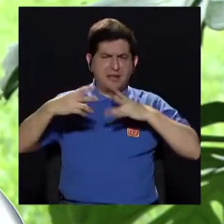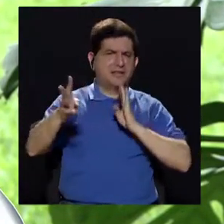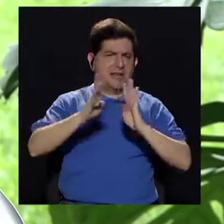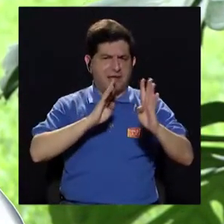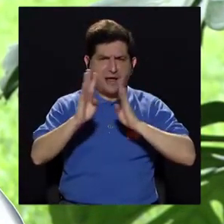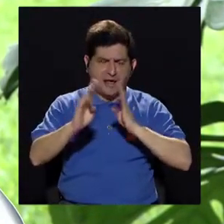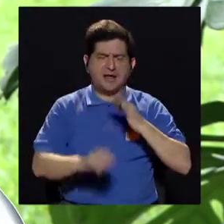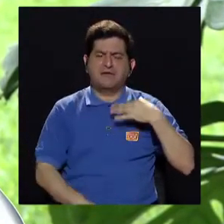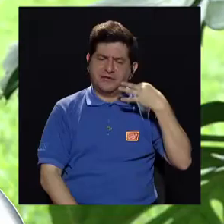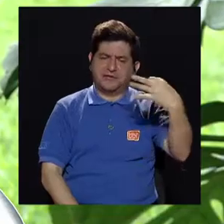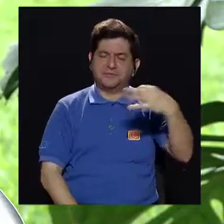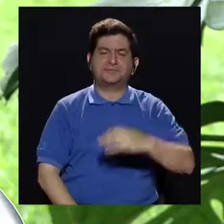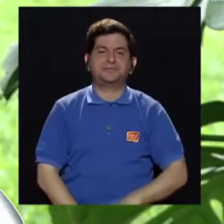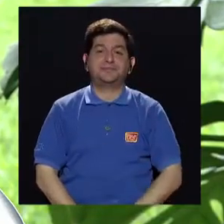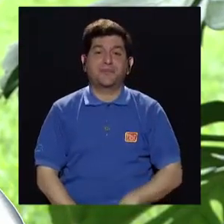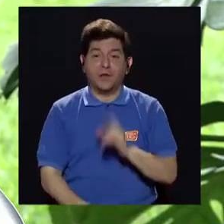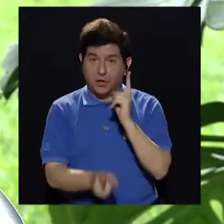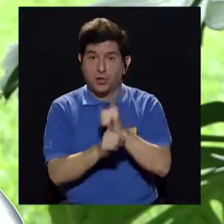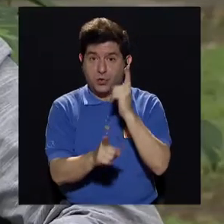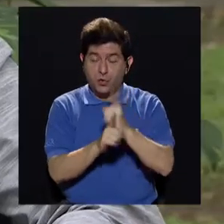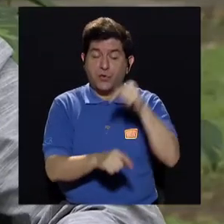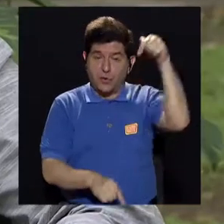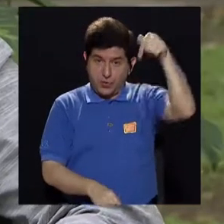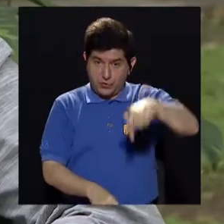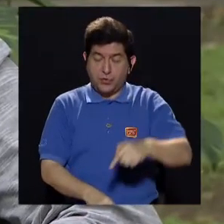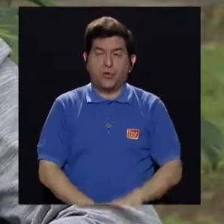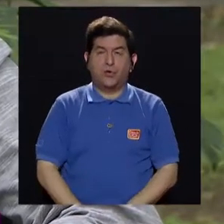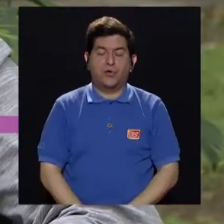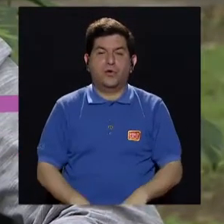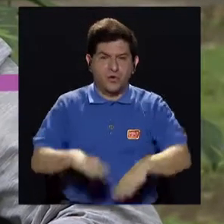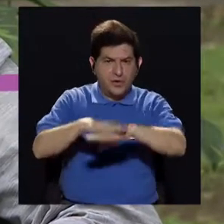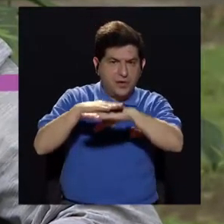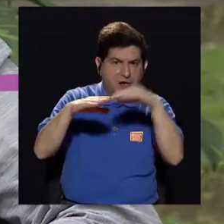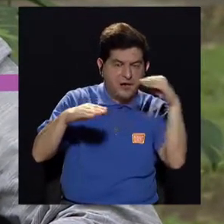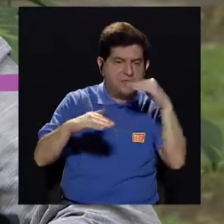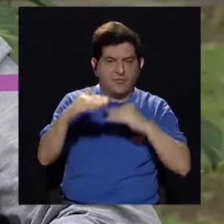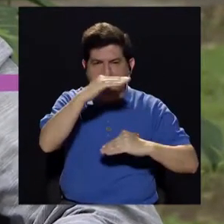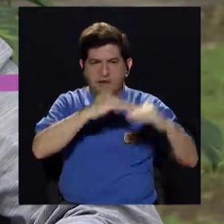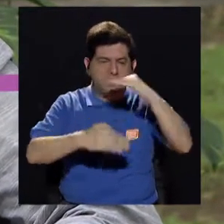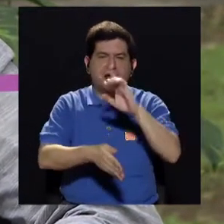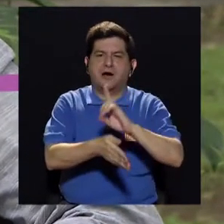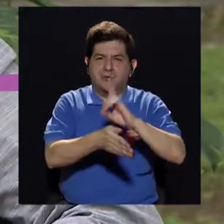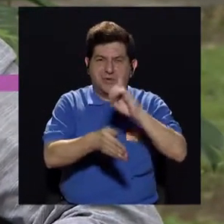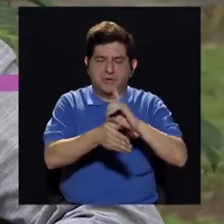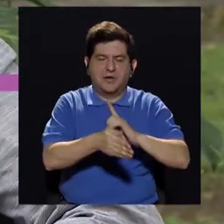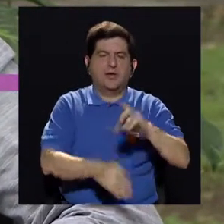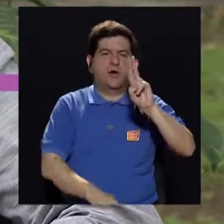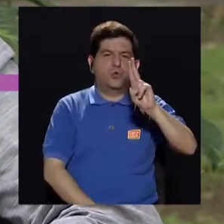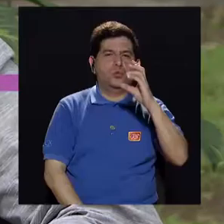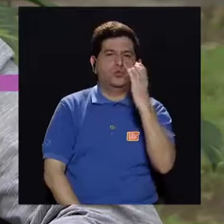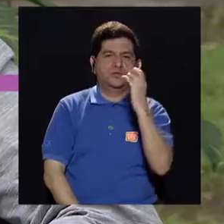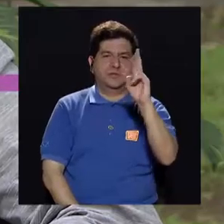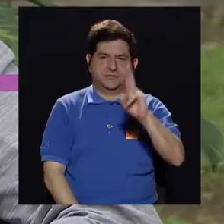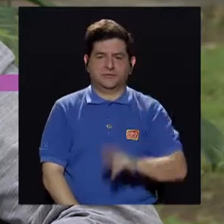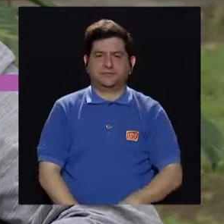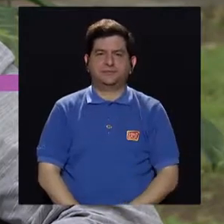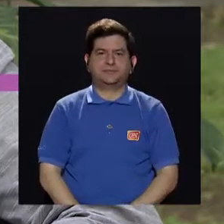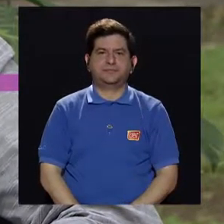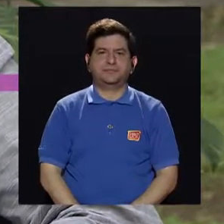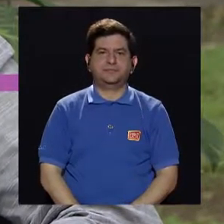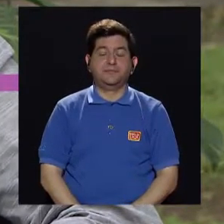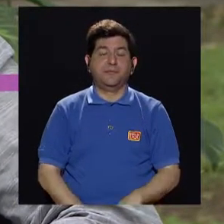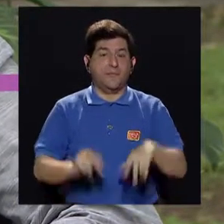estas conversaciones que tenemos diariamente. Así es, y hoy nos encontramos desde las afueras de la Facultad de Medicina de la Universidad de Costa